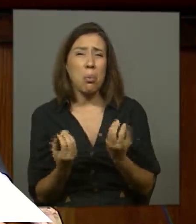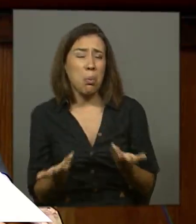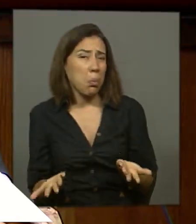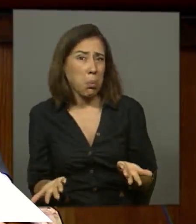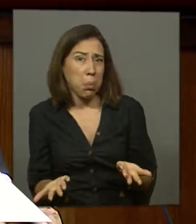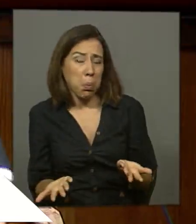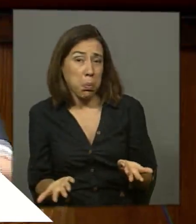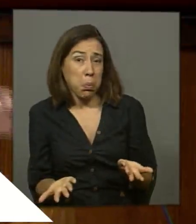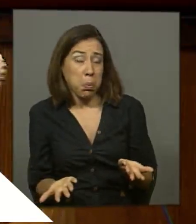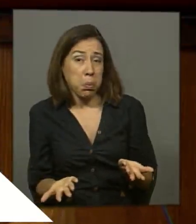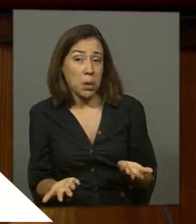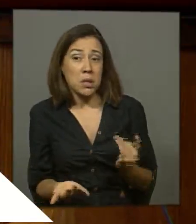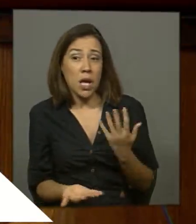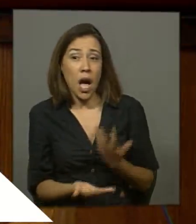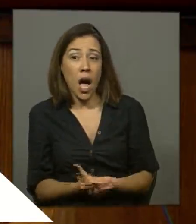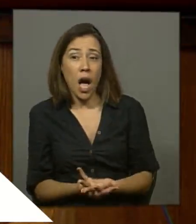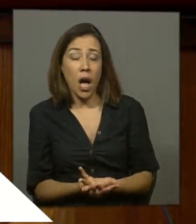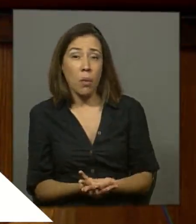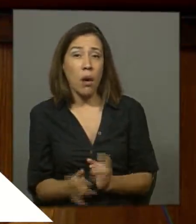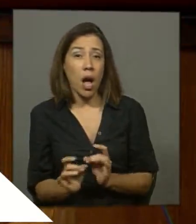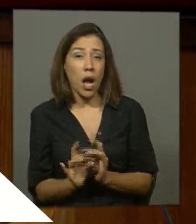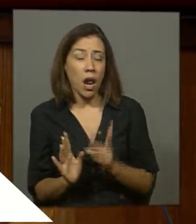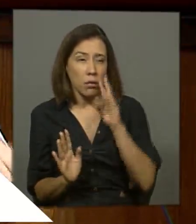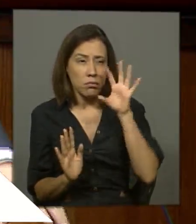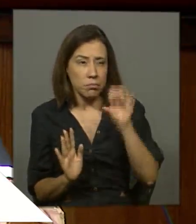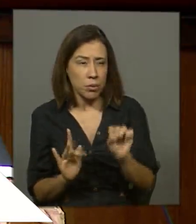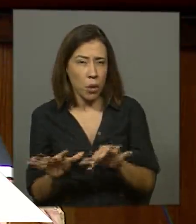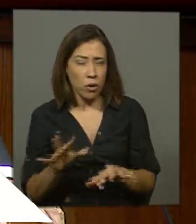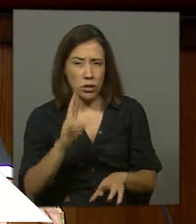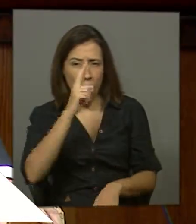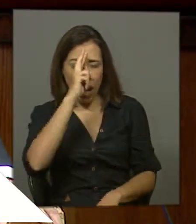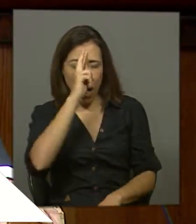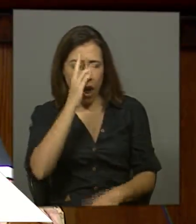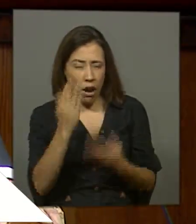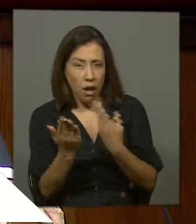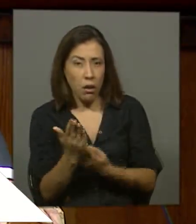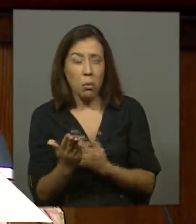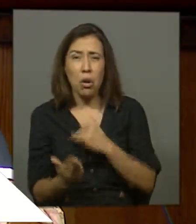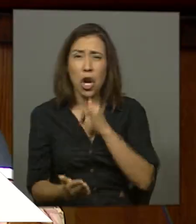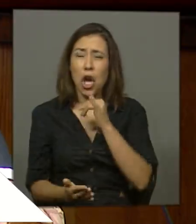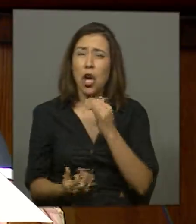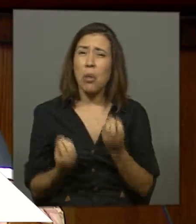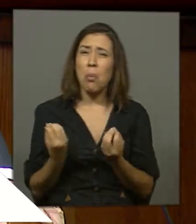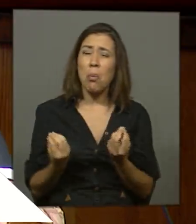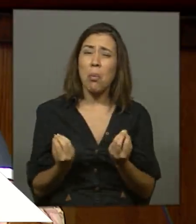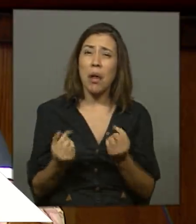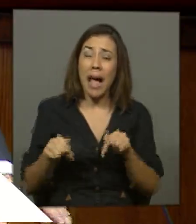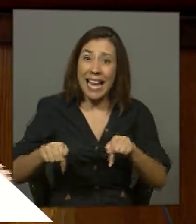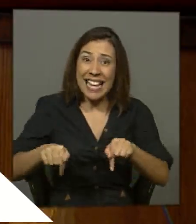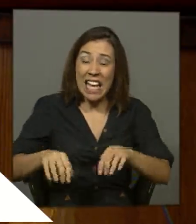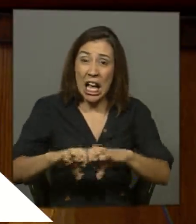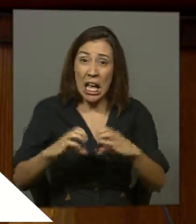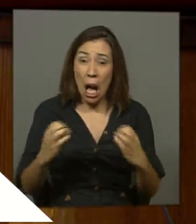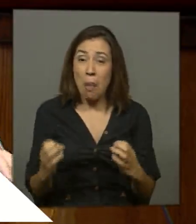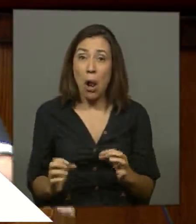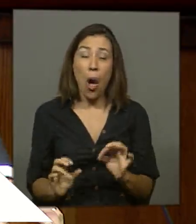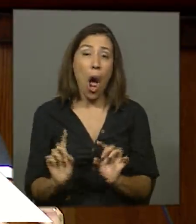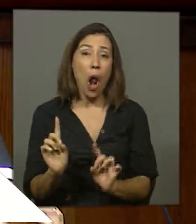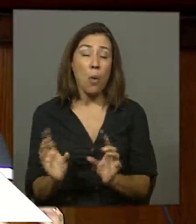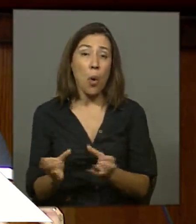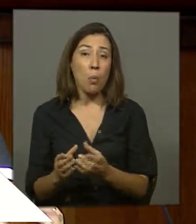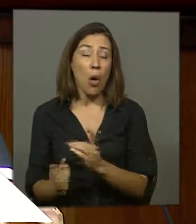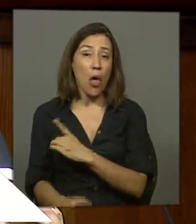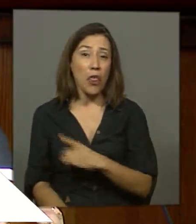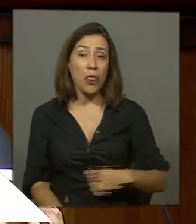entonces si hay una evidencia de una anomalía tan Clara ahí no entiendo por qué esta misma cámara o algún grupo de